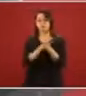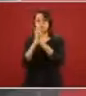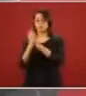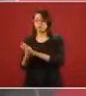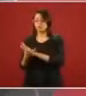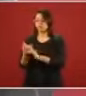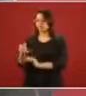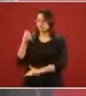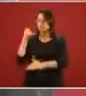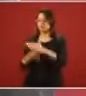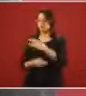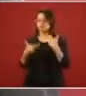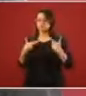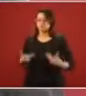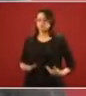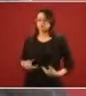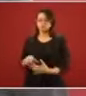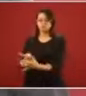humano.